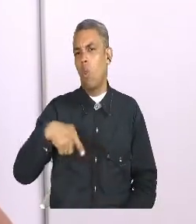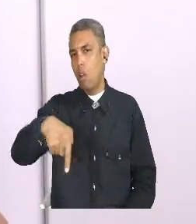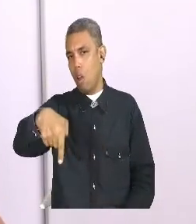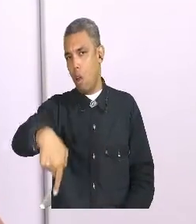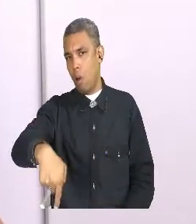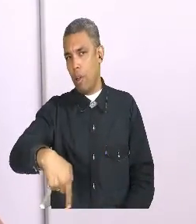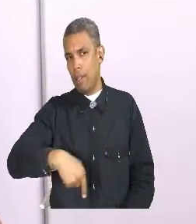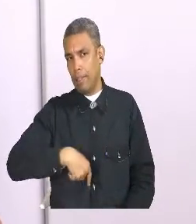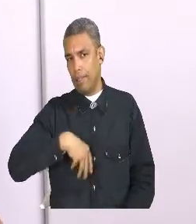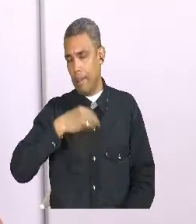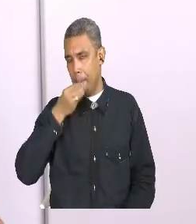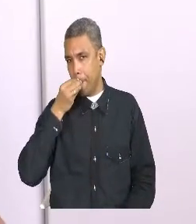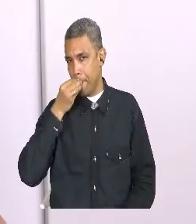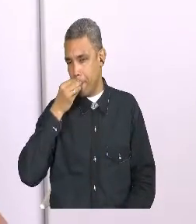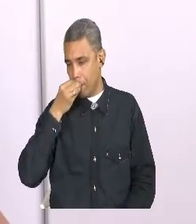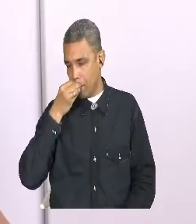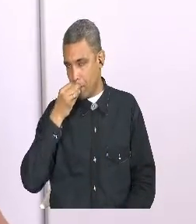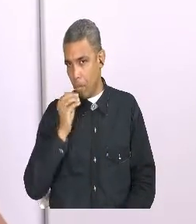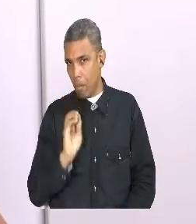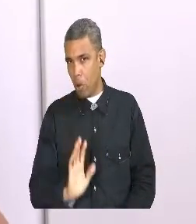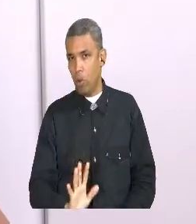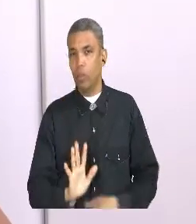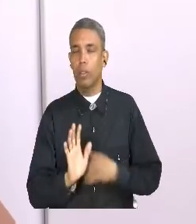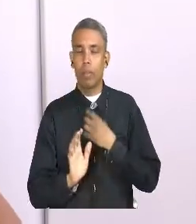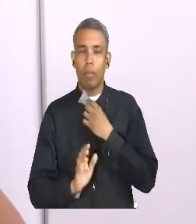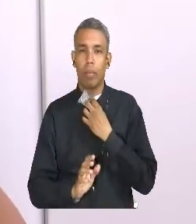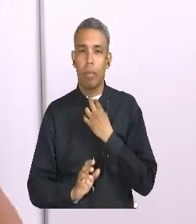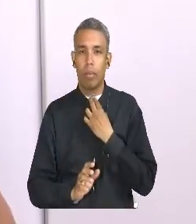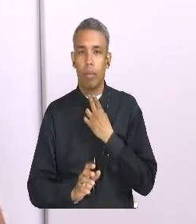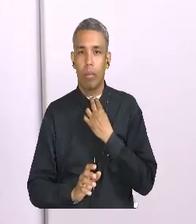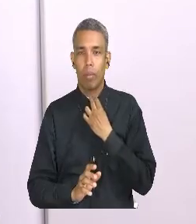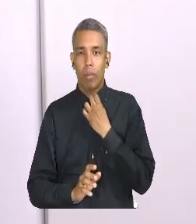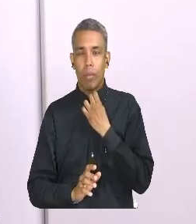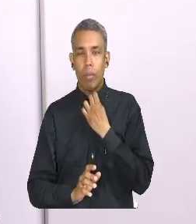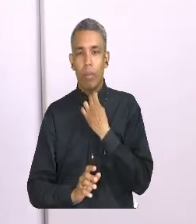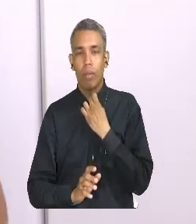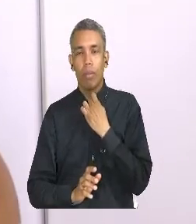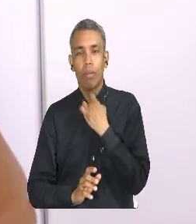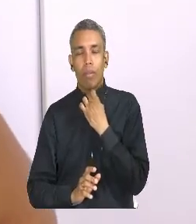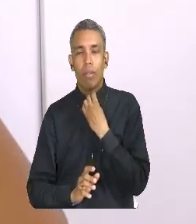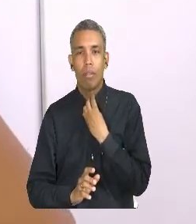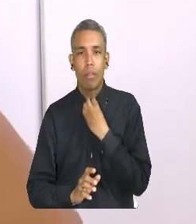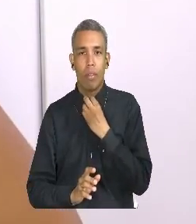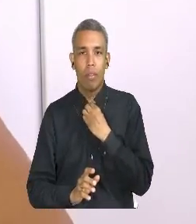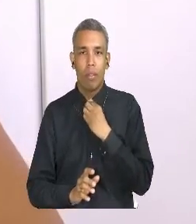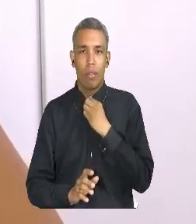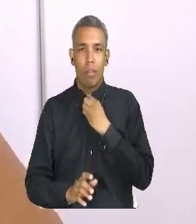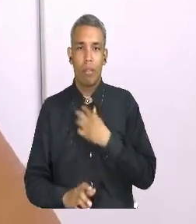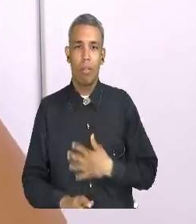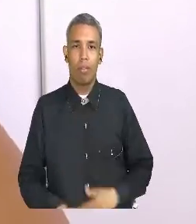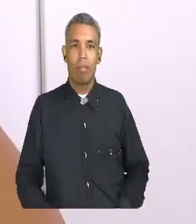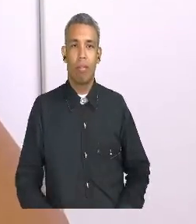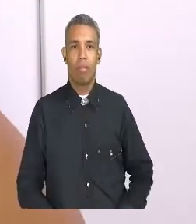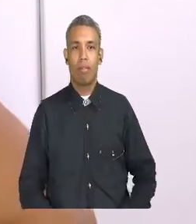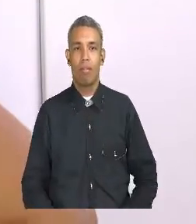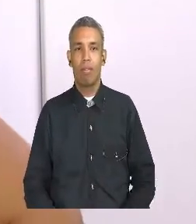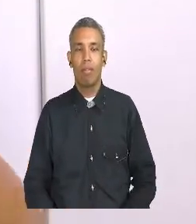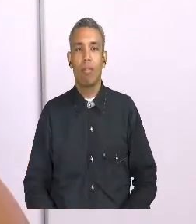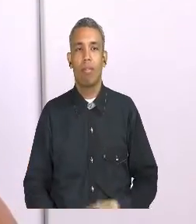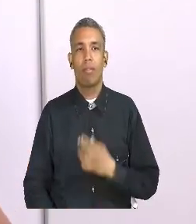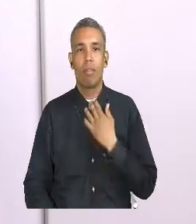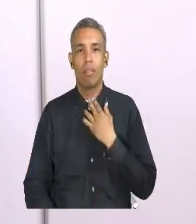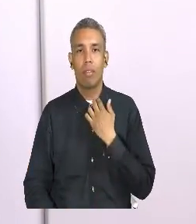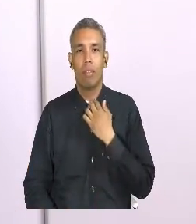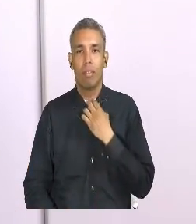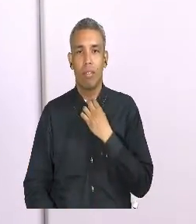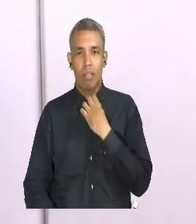está a pedir de boca, caramba. Pero bueno, yo quiero de antemano saludar a mi querido, queridísimo compañero